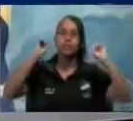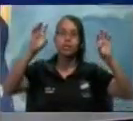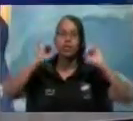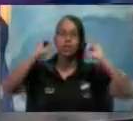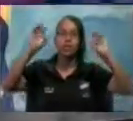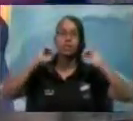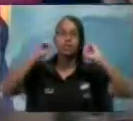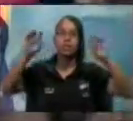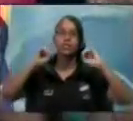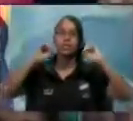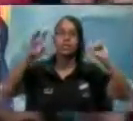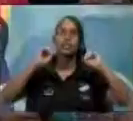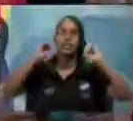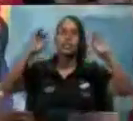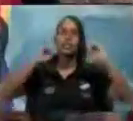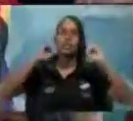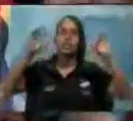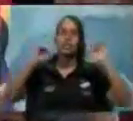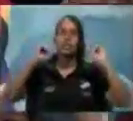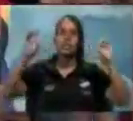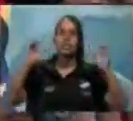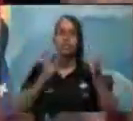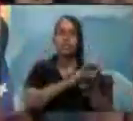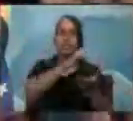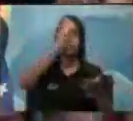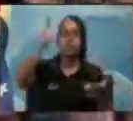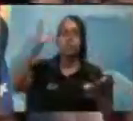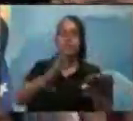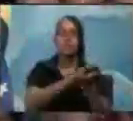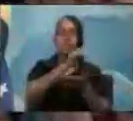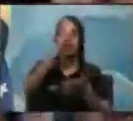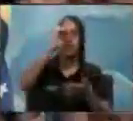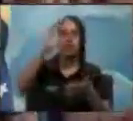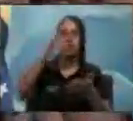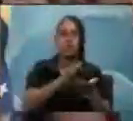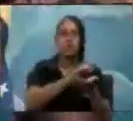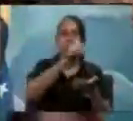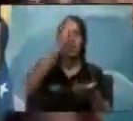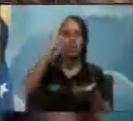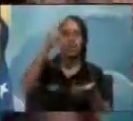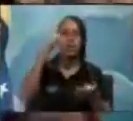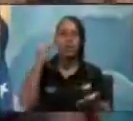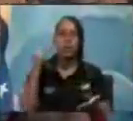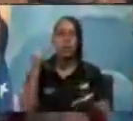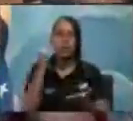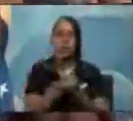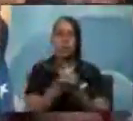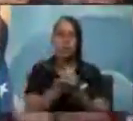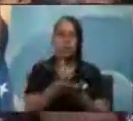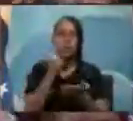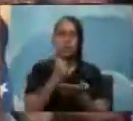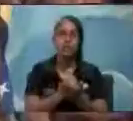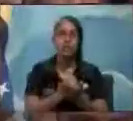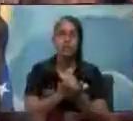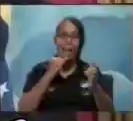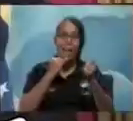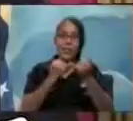¡Gloria a Dios! ¡Gloria a Dios! ¡Gloria a Dios! ¡Gloria a Dios! ¡Gloria a Dios! ¡Gloria a Dios! ¡Gloria a Dios!